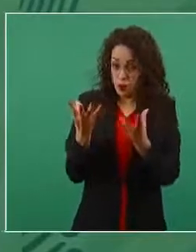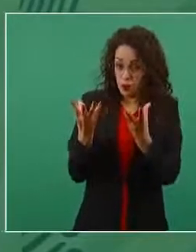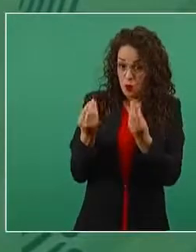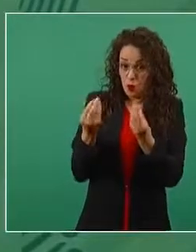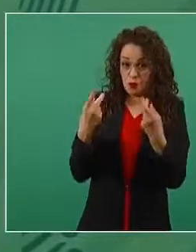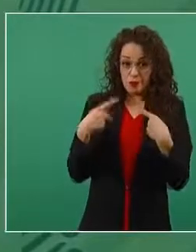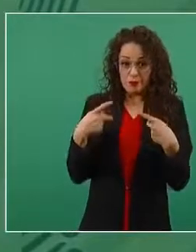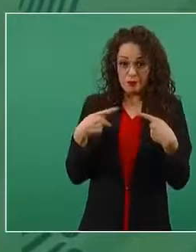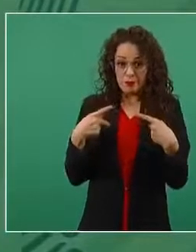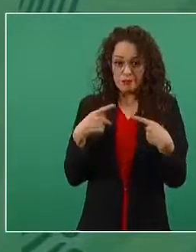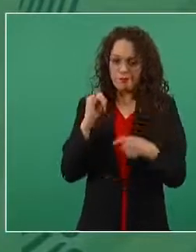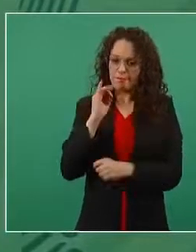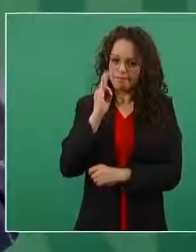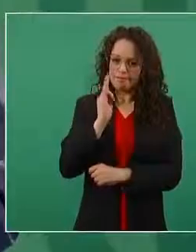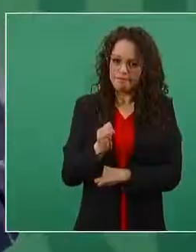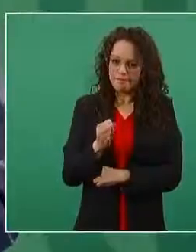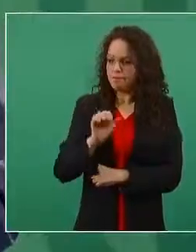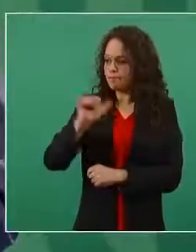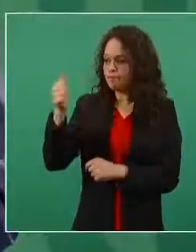manipular,